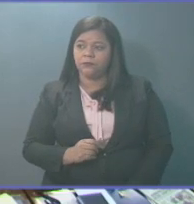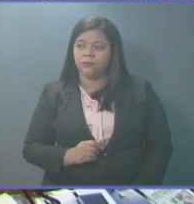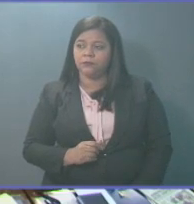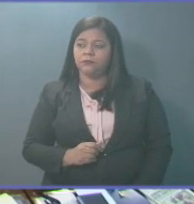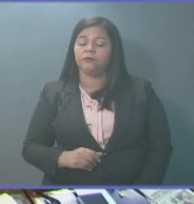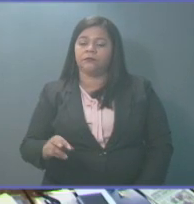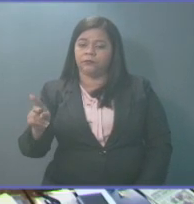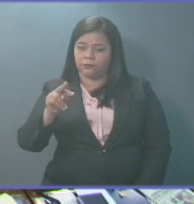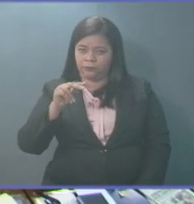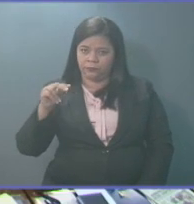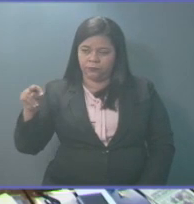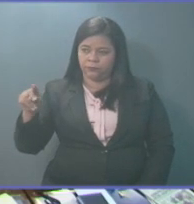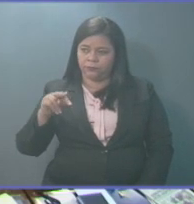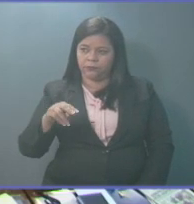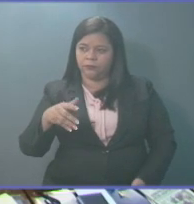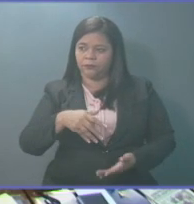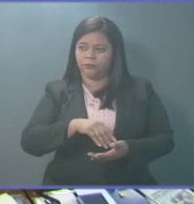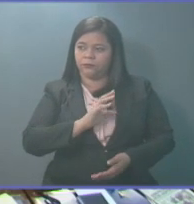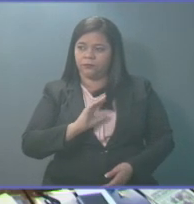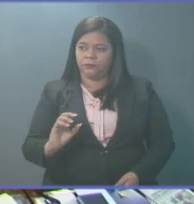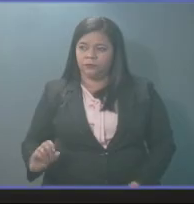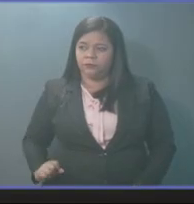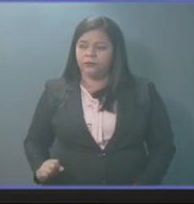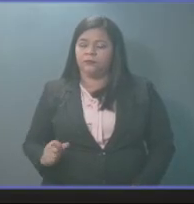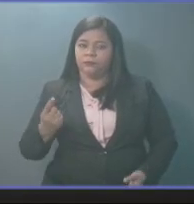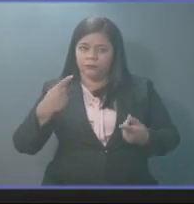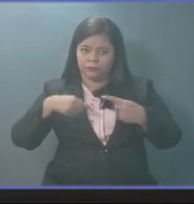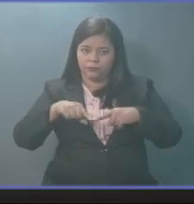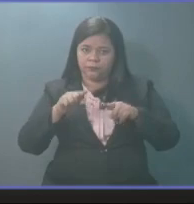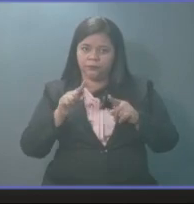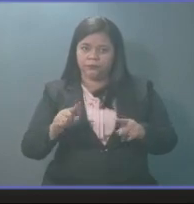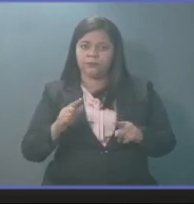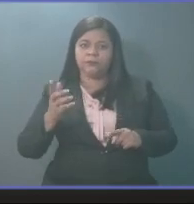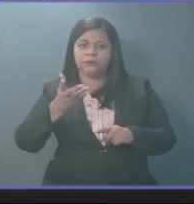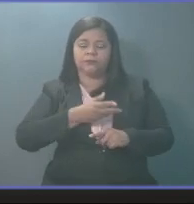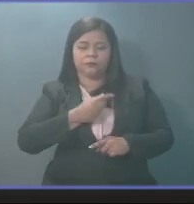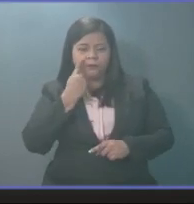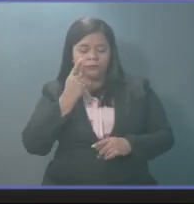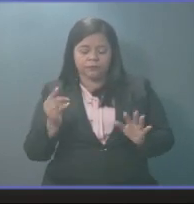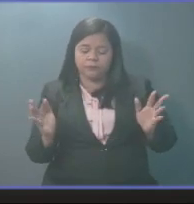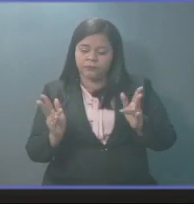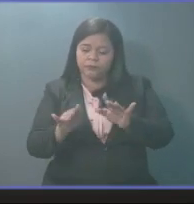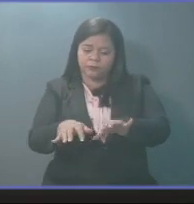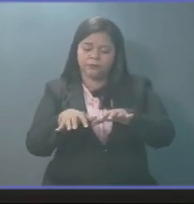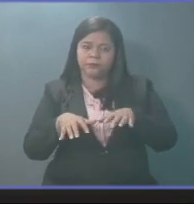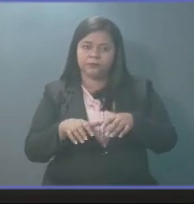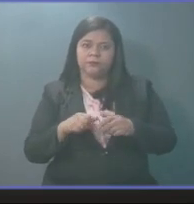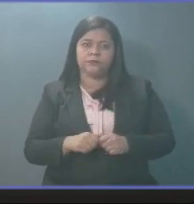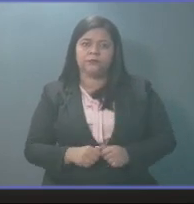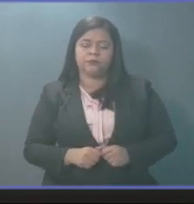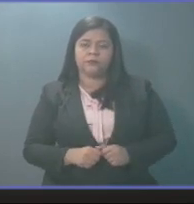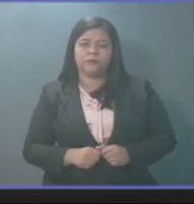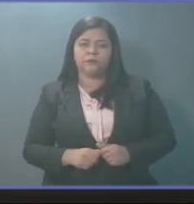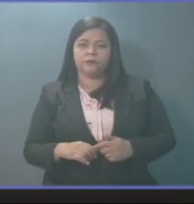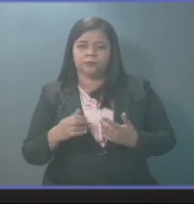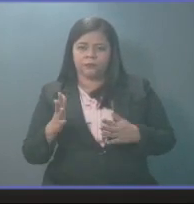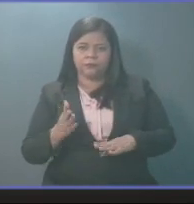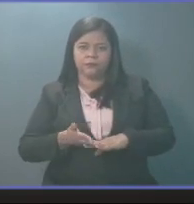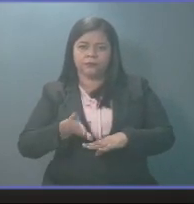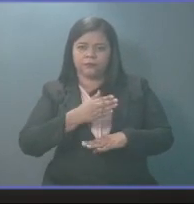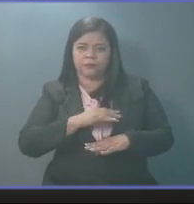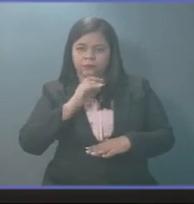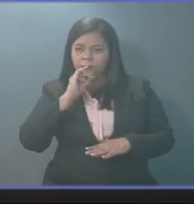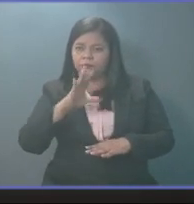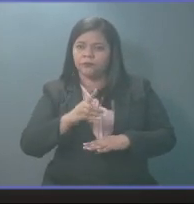Amigos de la prensa, pueblo salvadoreño que da seguimiento a esta plenaria. Ya decía nuestra